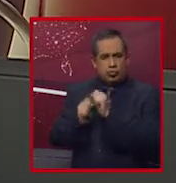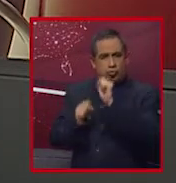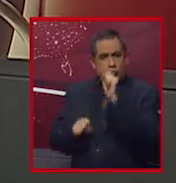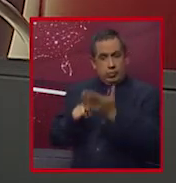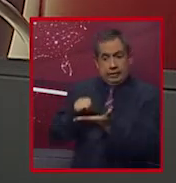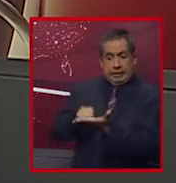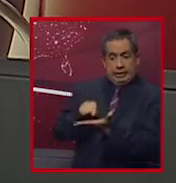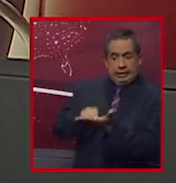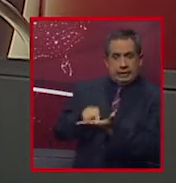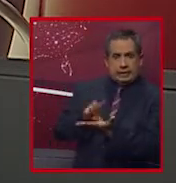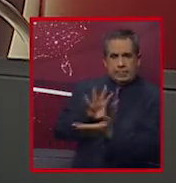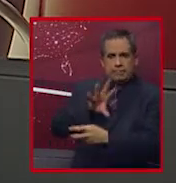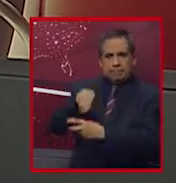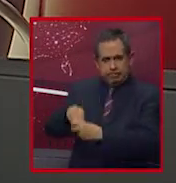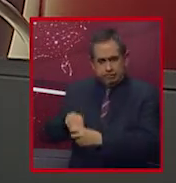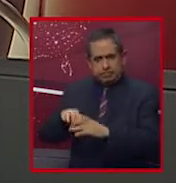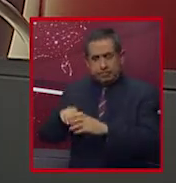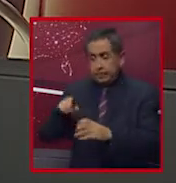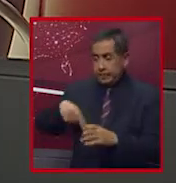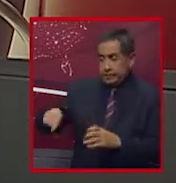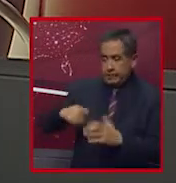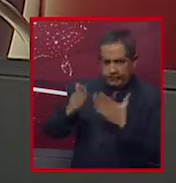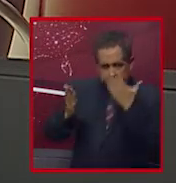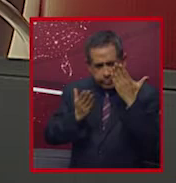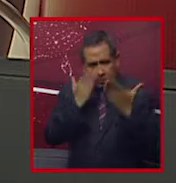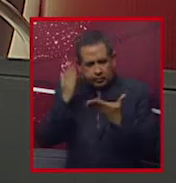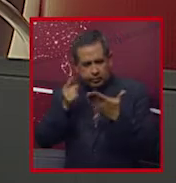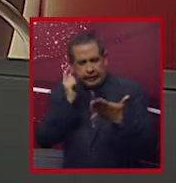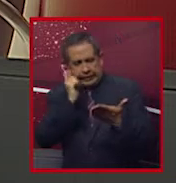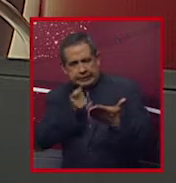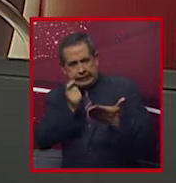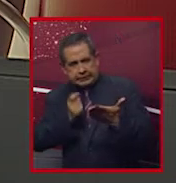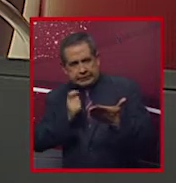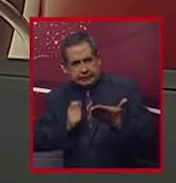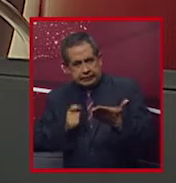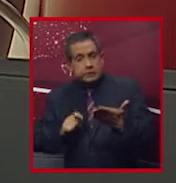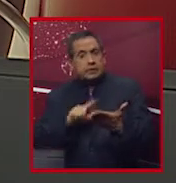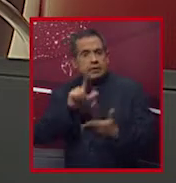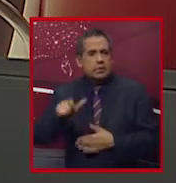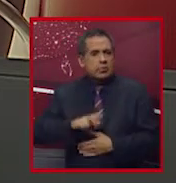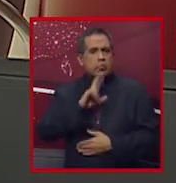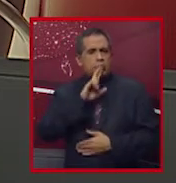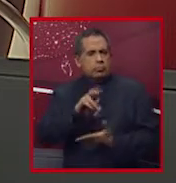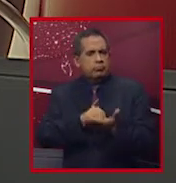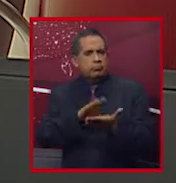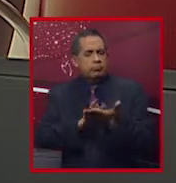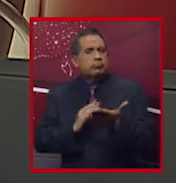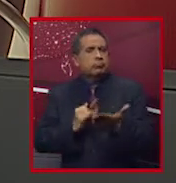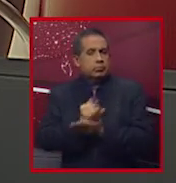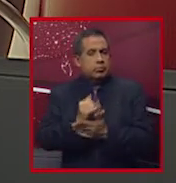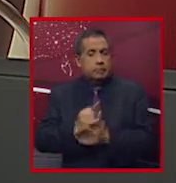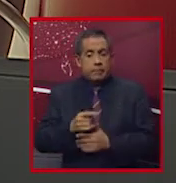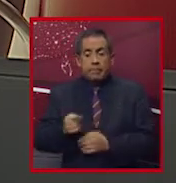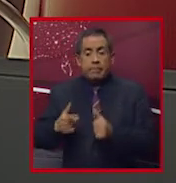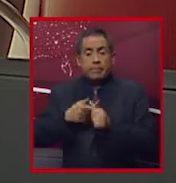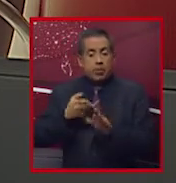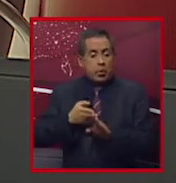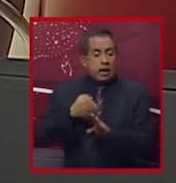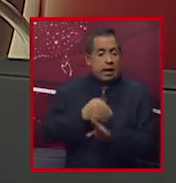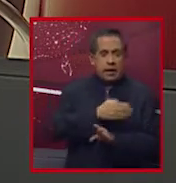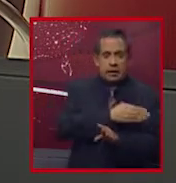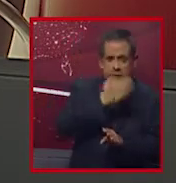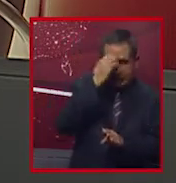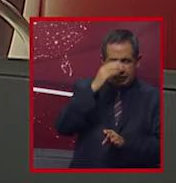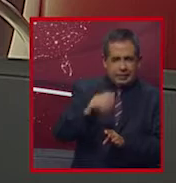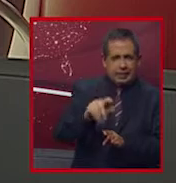hace por parte de las áreas parlamentarias, lo que hay en antecedentes de proceso legislativo del Tratado de Libre Comercio.